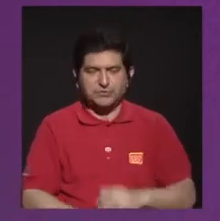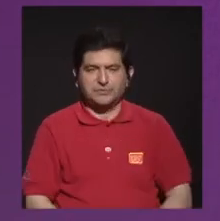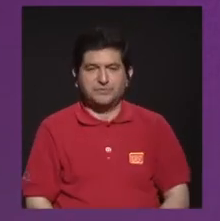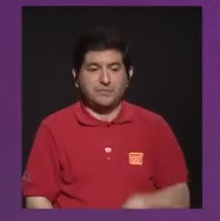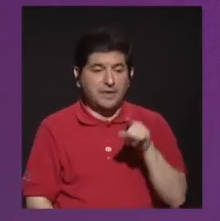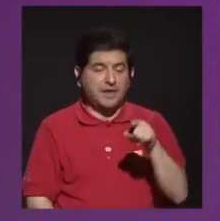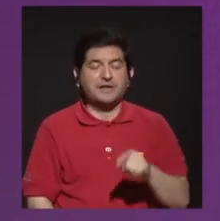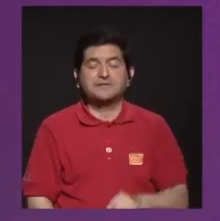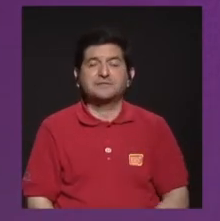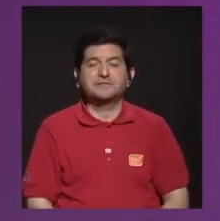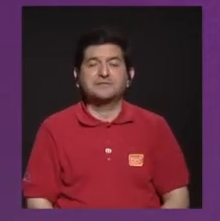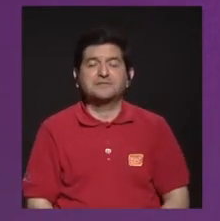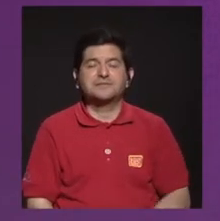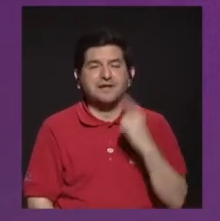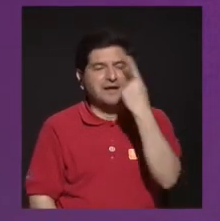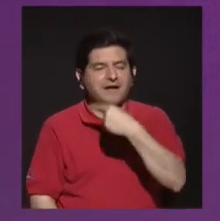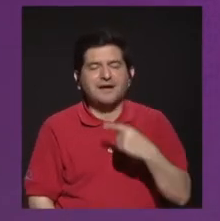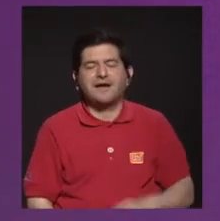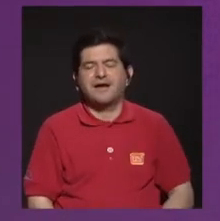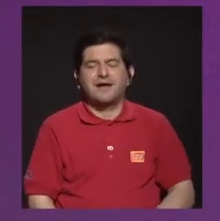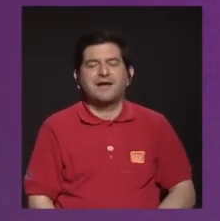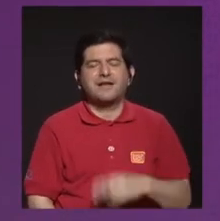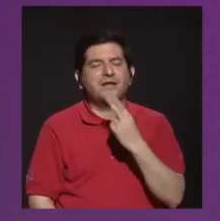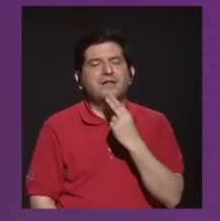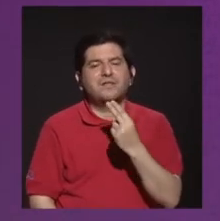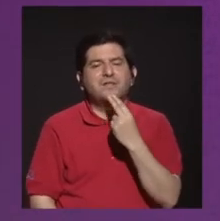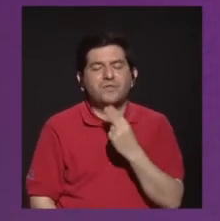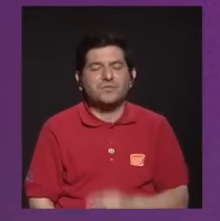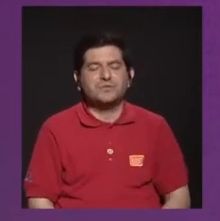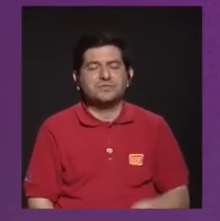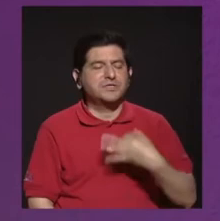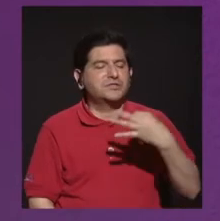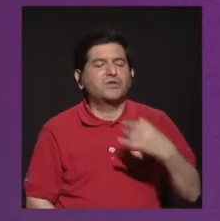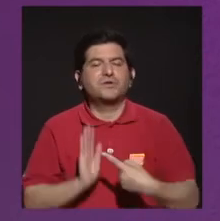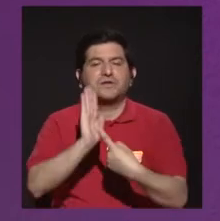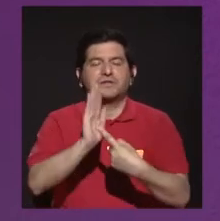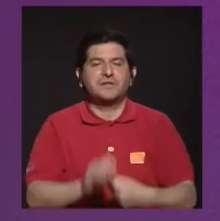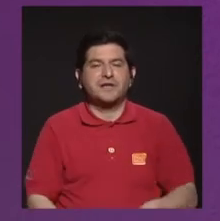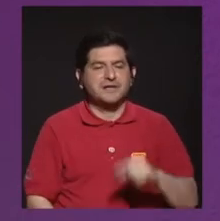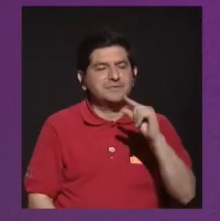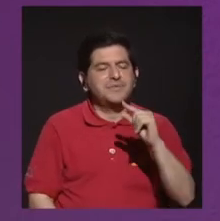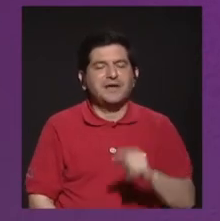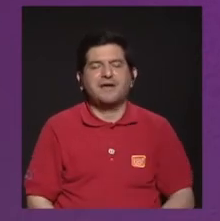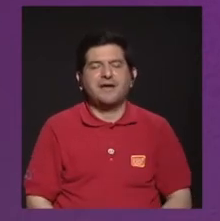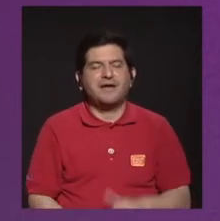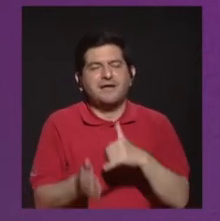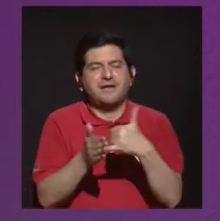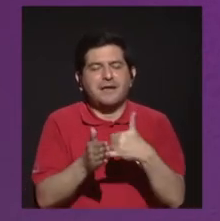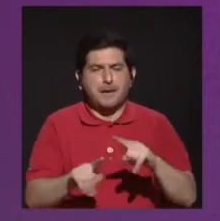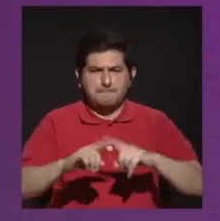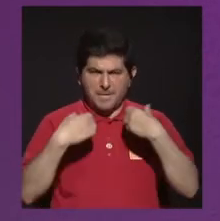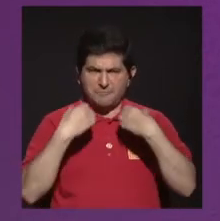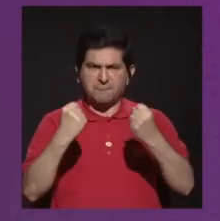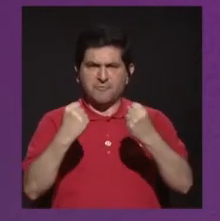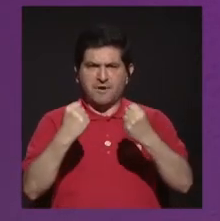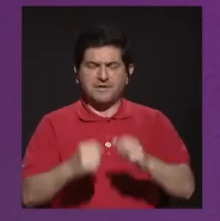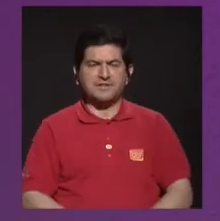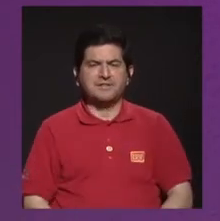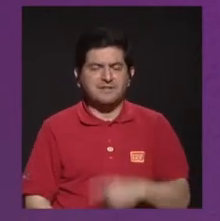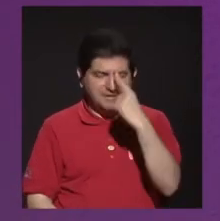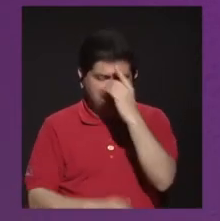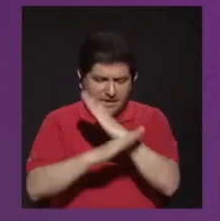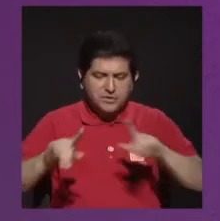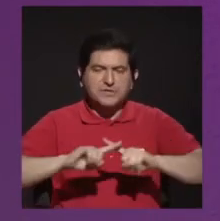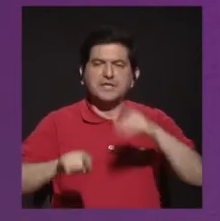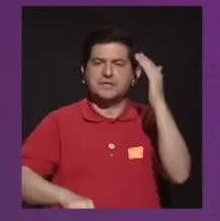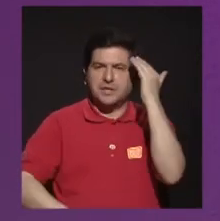Es tu carita dulce y cansada que se pronuncia cada día. Pequeña, frágil, fuerte a la vez, inocente pero